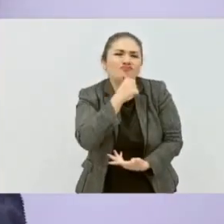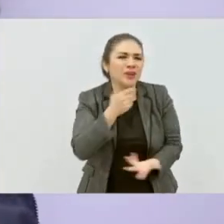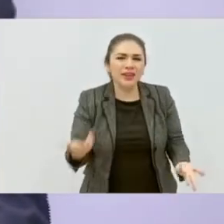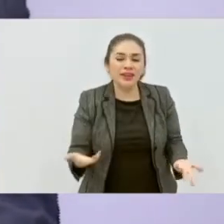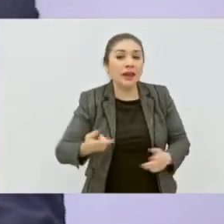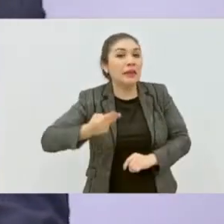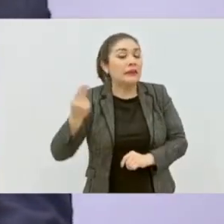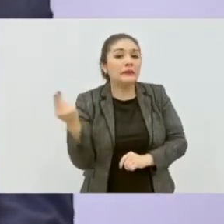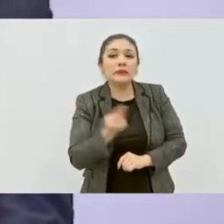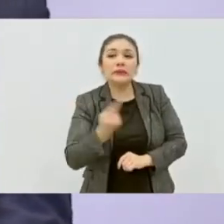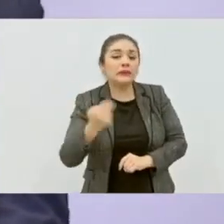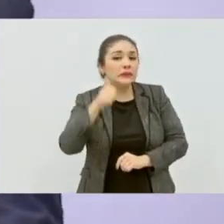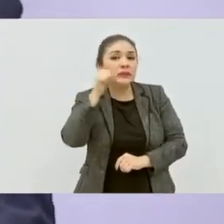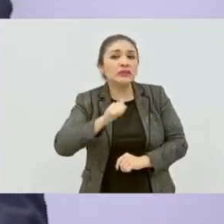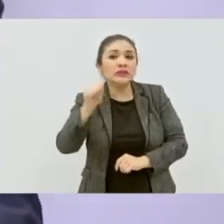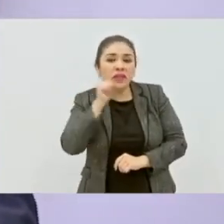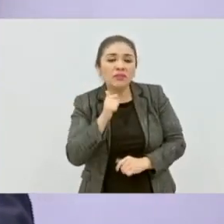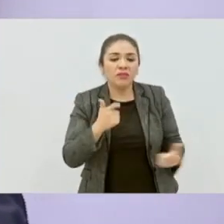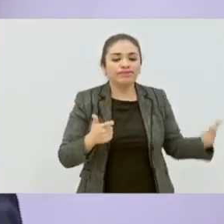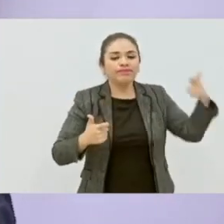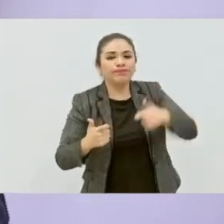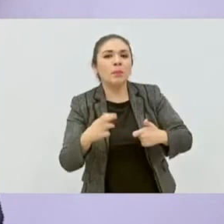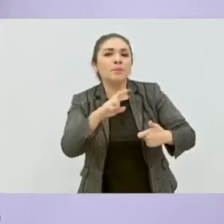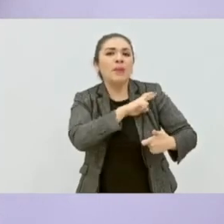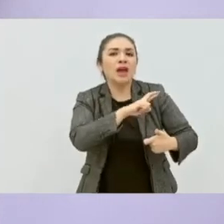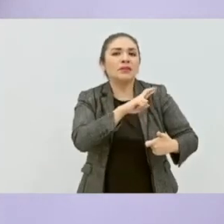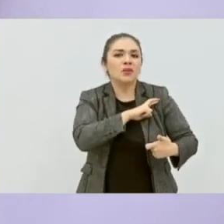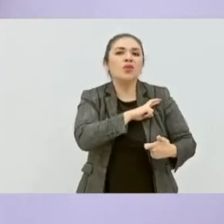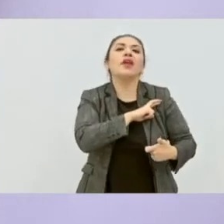requiere de la inversión privada